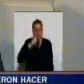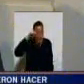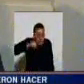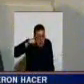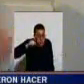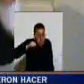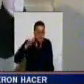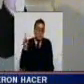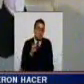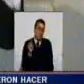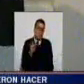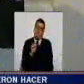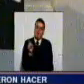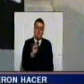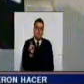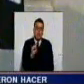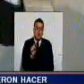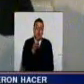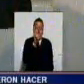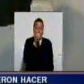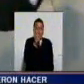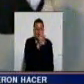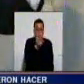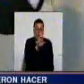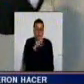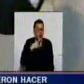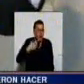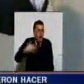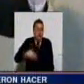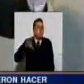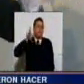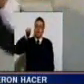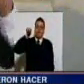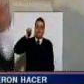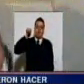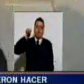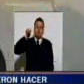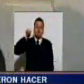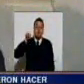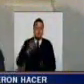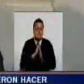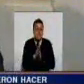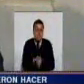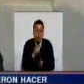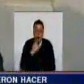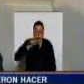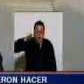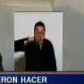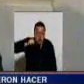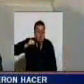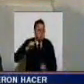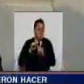que sí. El 8 de enero van a decir que no, también en carta a la superintendencia, pero en diciembre no dicen que sí.